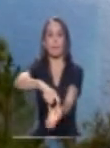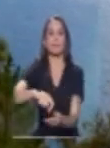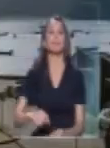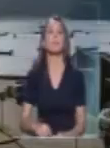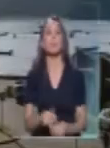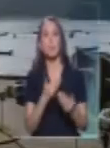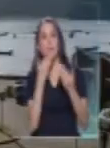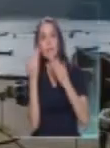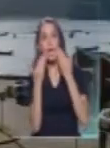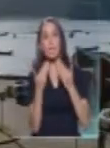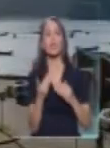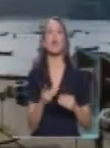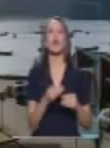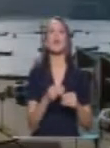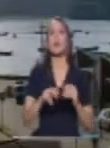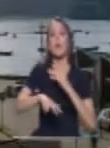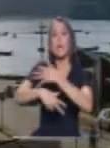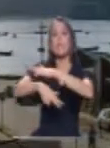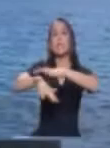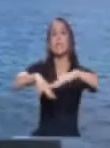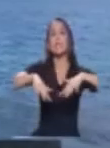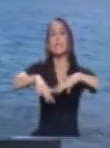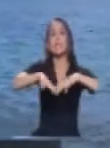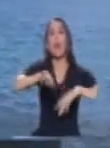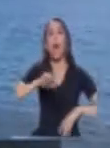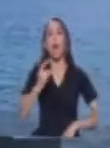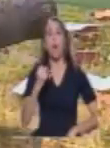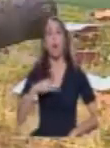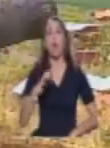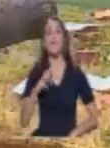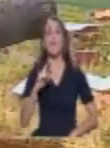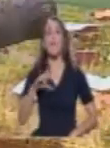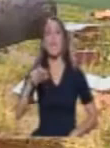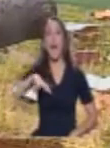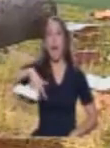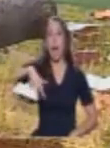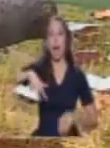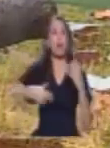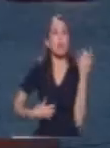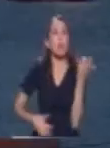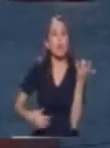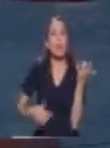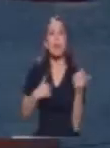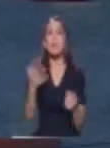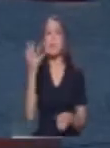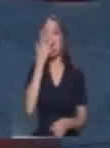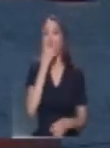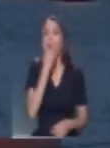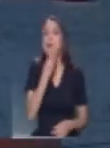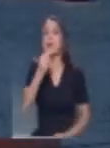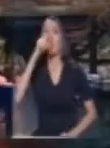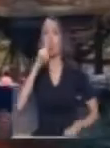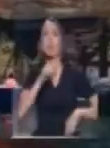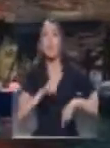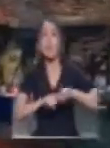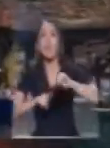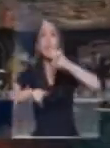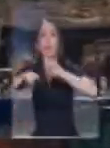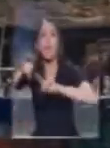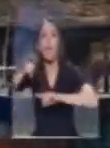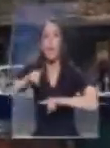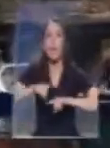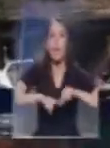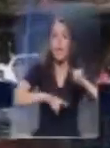Isla de Juan Fernández, mi hermosa tierra,